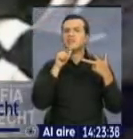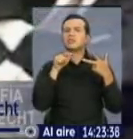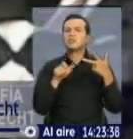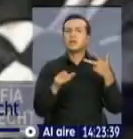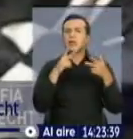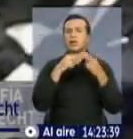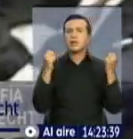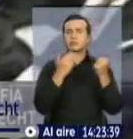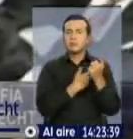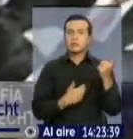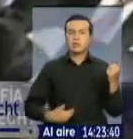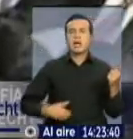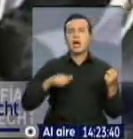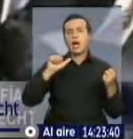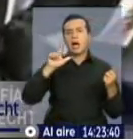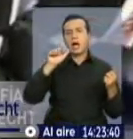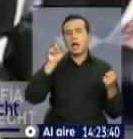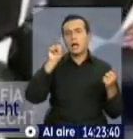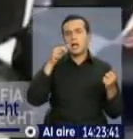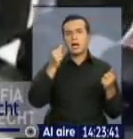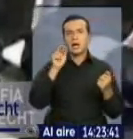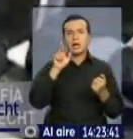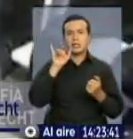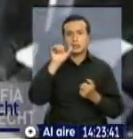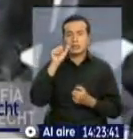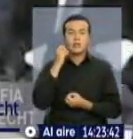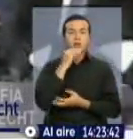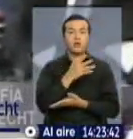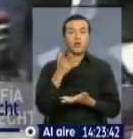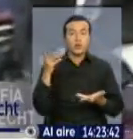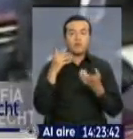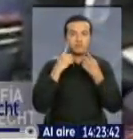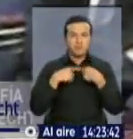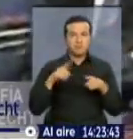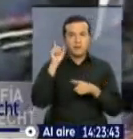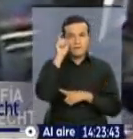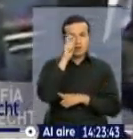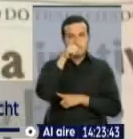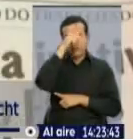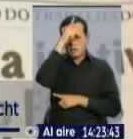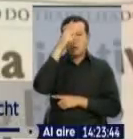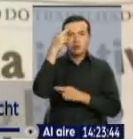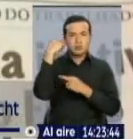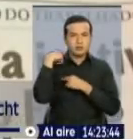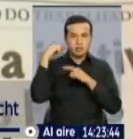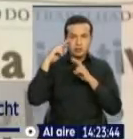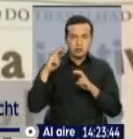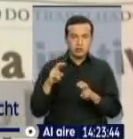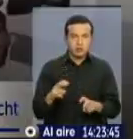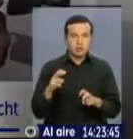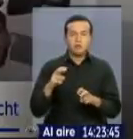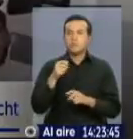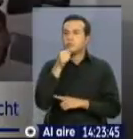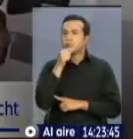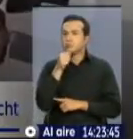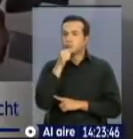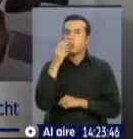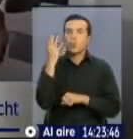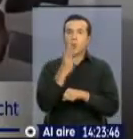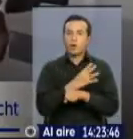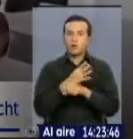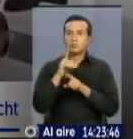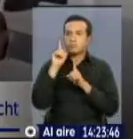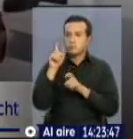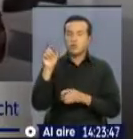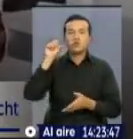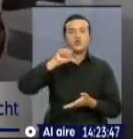al expresidente Alan García. Esta habría sido la declaración que realizó ante los cuatro fiscales peruanos a cargo de la investigación. El interrogatorio duró más de 4 horas